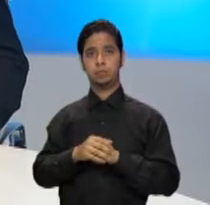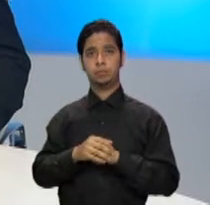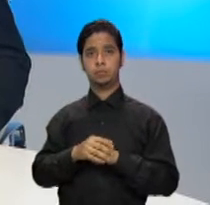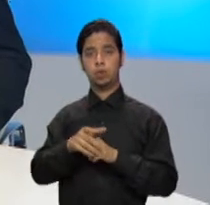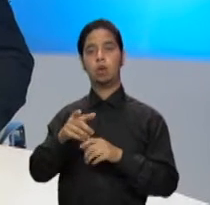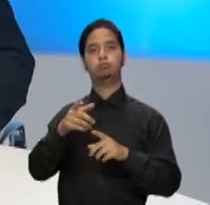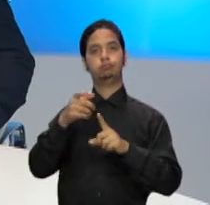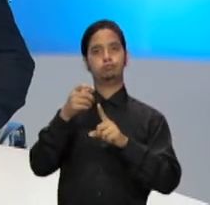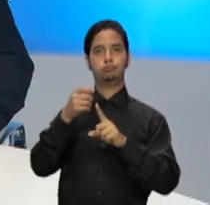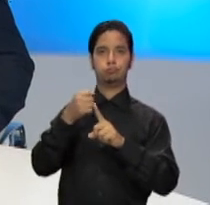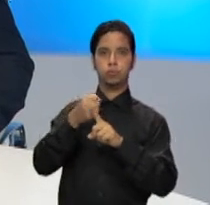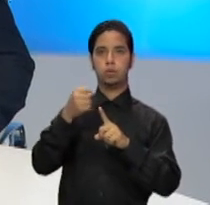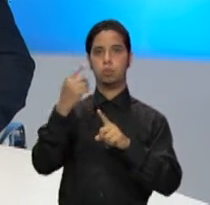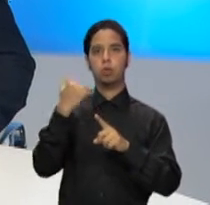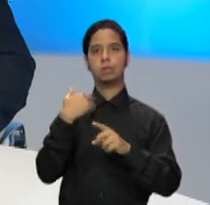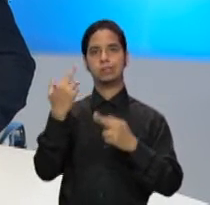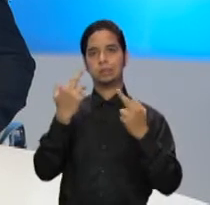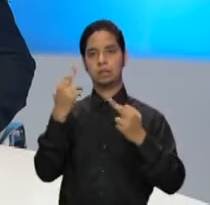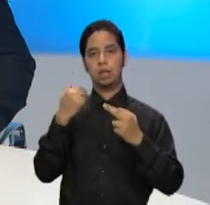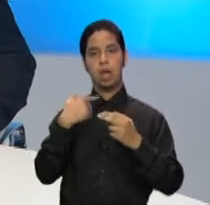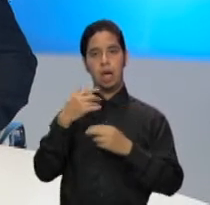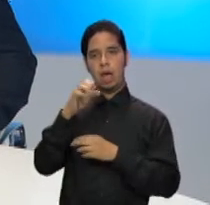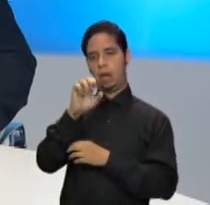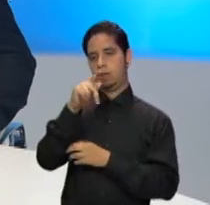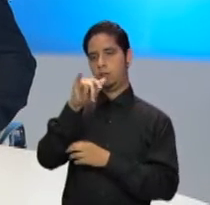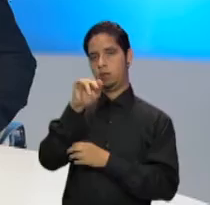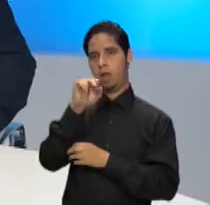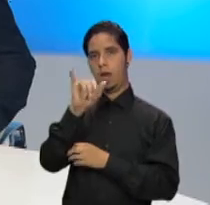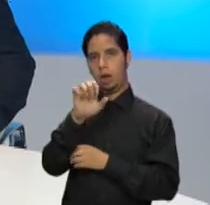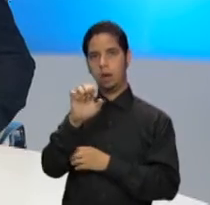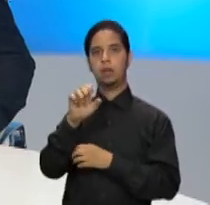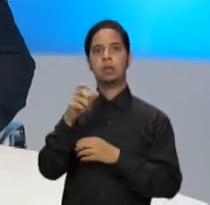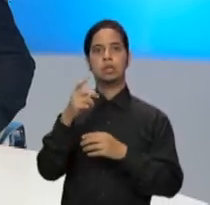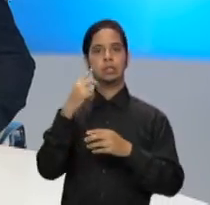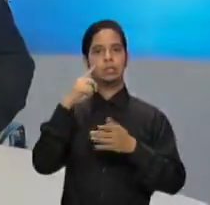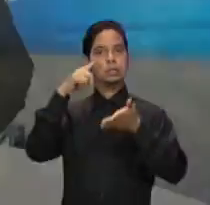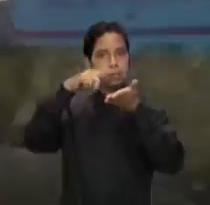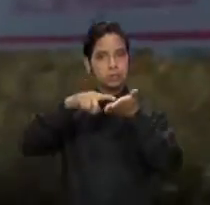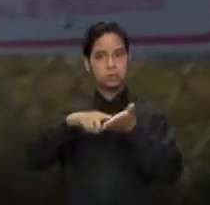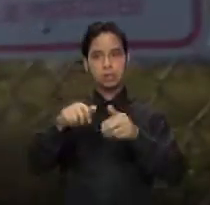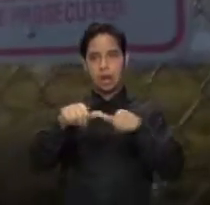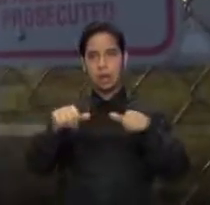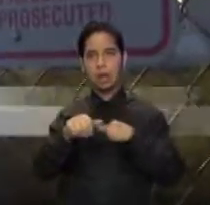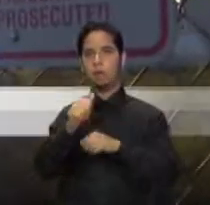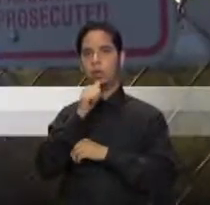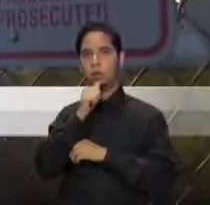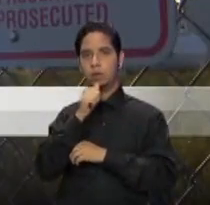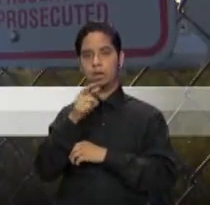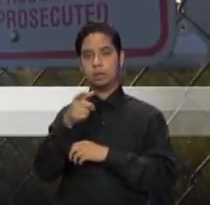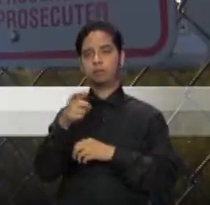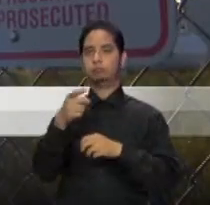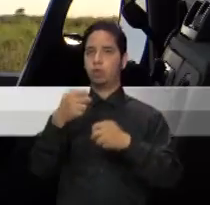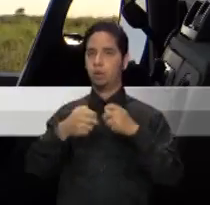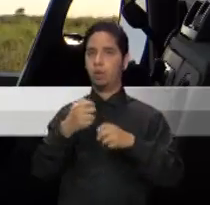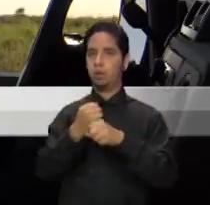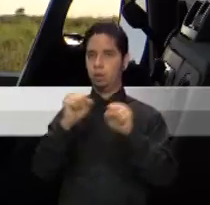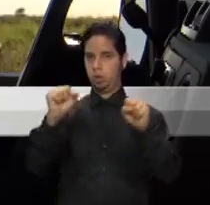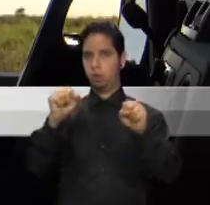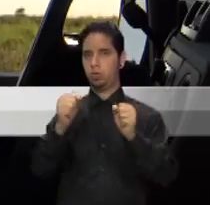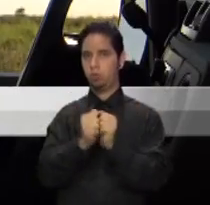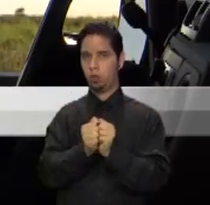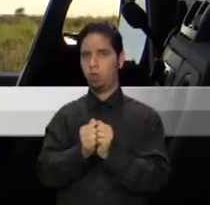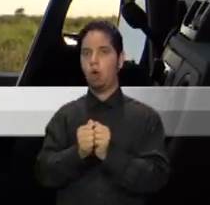aumento. Se incluyen el tráfico ilegal, el espionaje y la intrusión en áreas restringidas que crean problemas de seguridad. Se han creado una